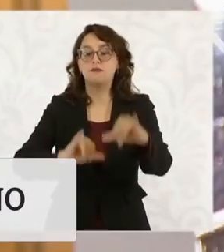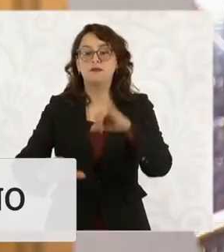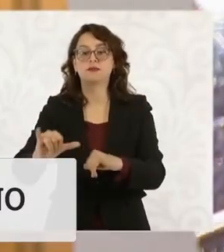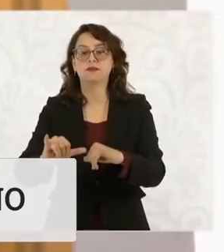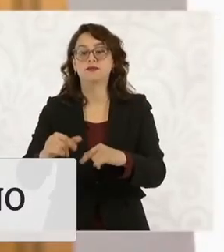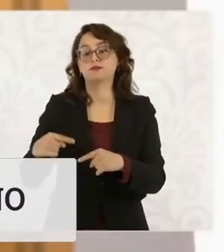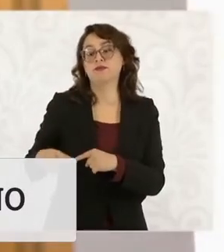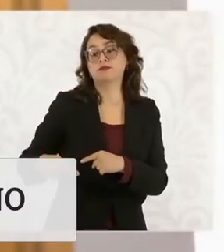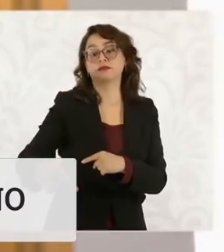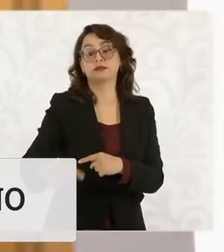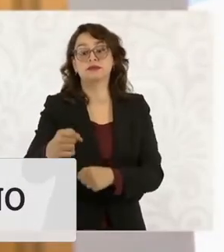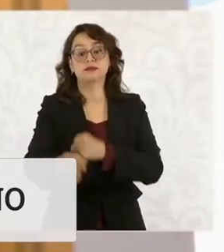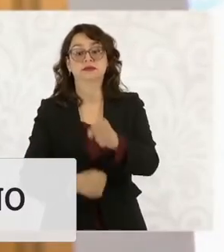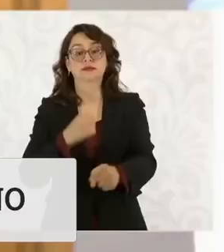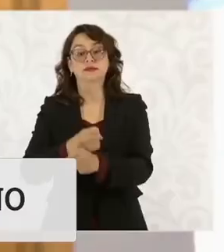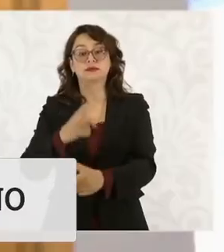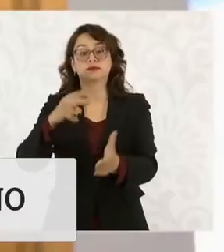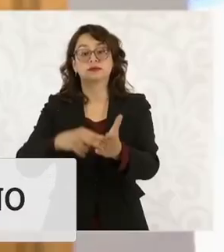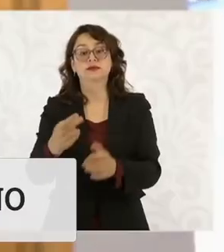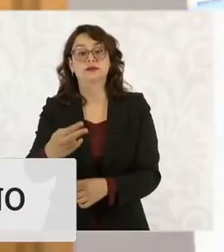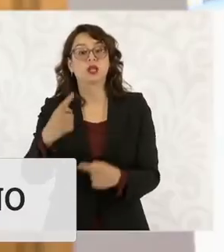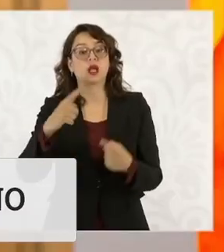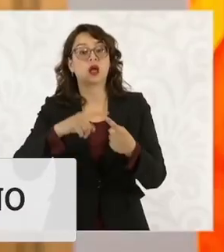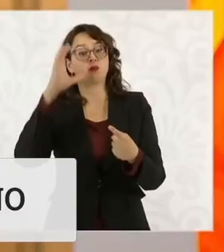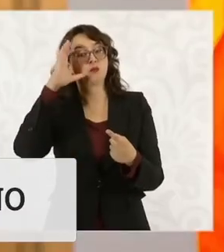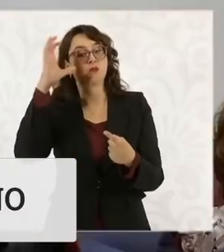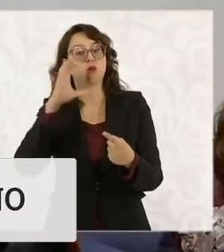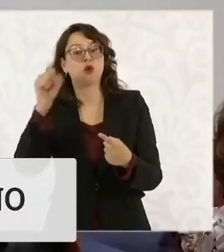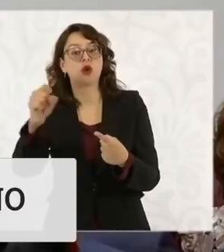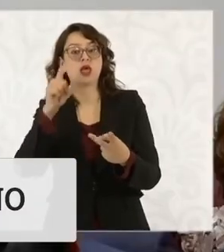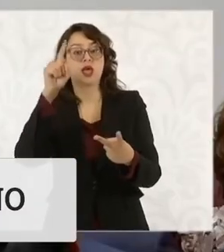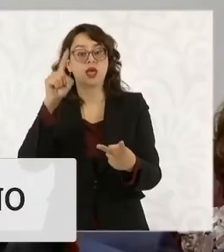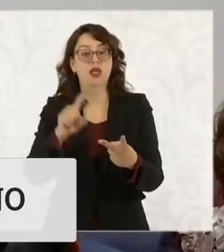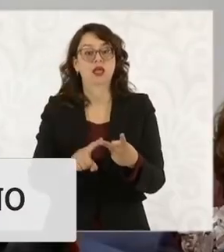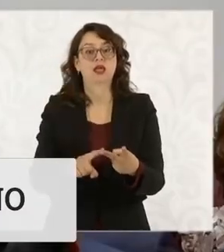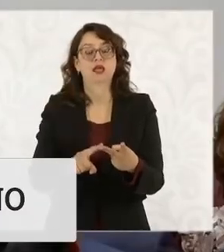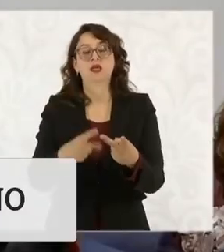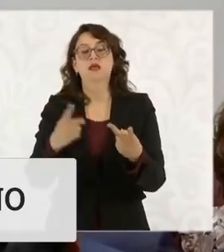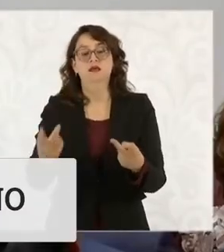cierre de 2025, en Morelos, Cangrejera y